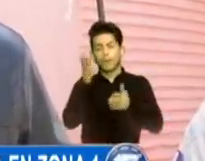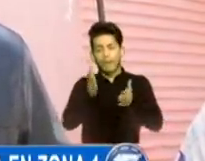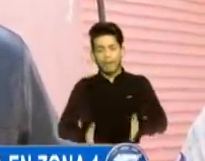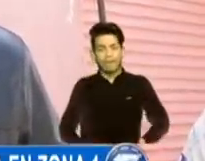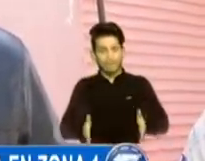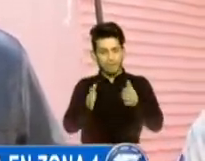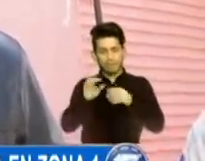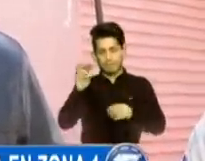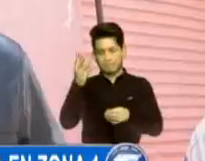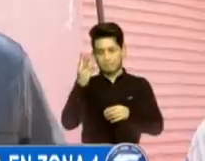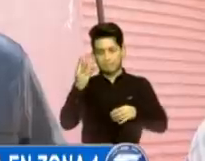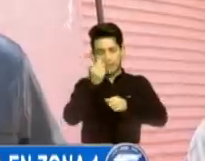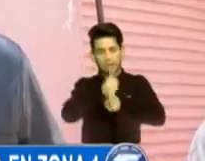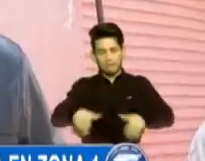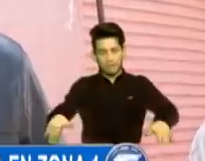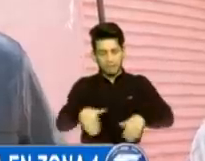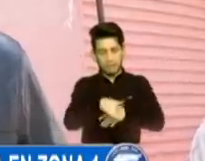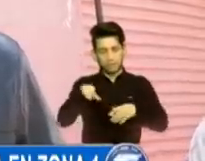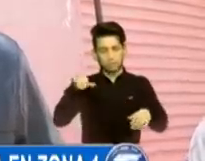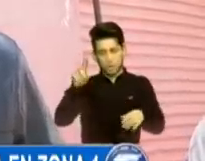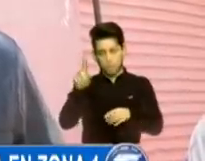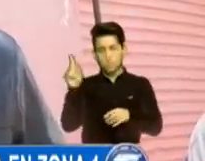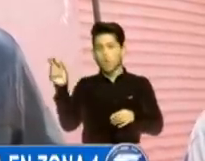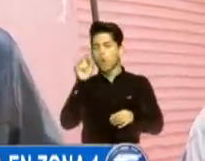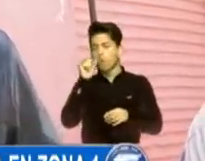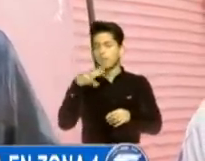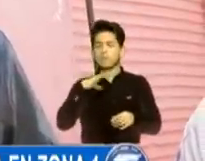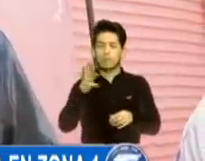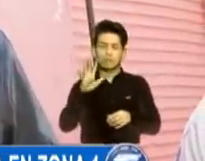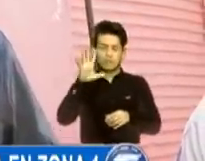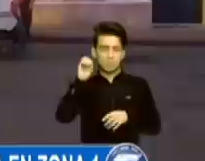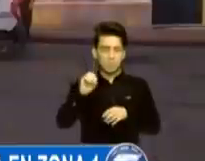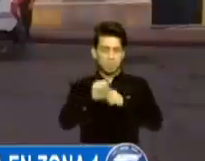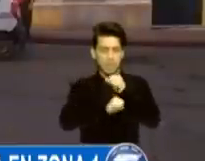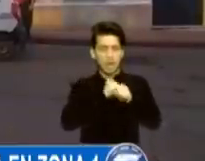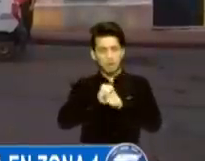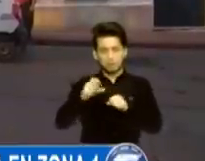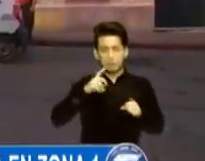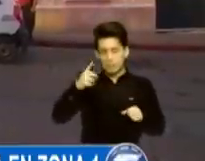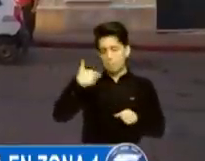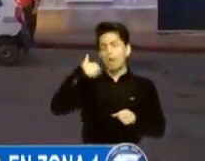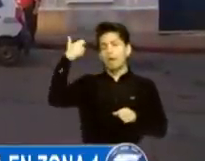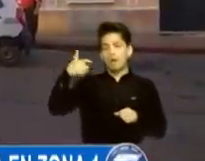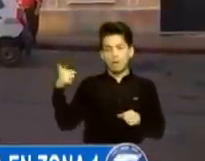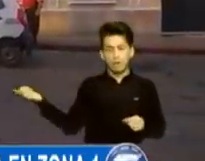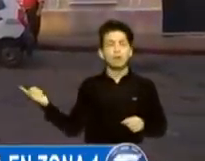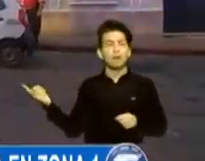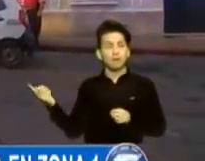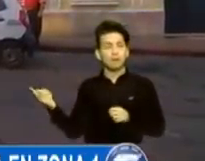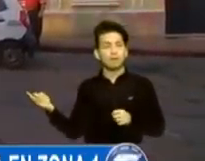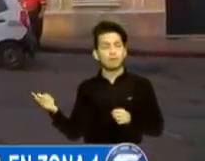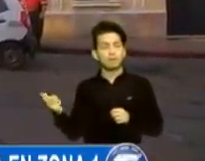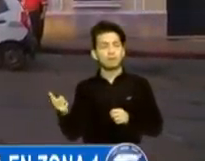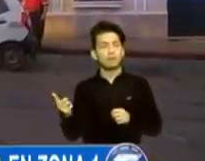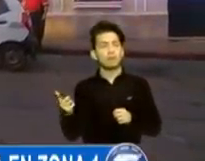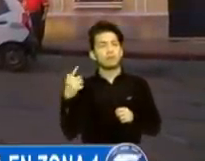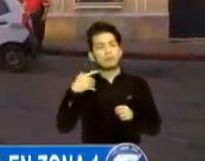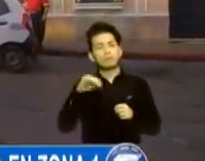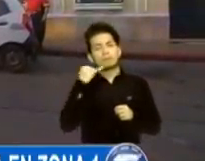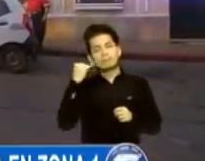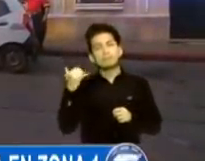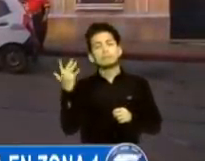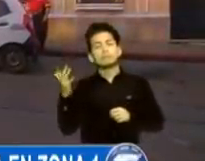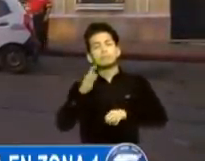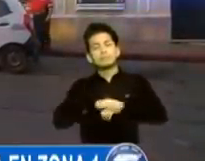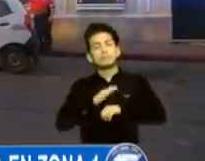conductor de un taxi, un hombre de 50 años, resultó herido de bala. El responsable fue el conductor de otro vehículo que le disparó. Y según los datos ya ofrecidos por parte de